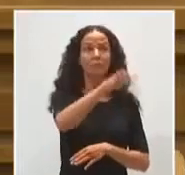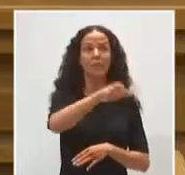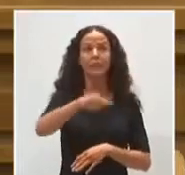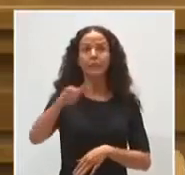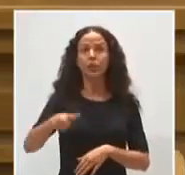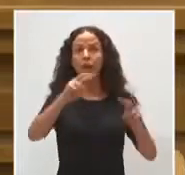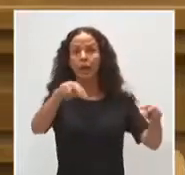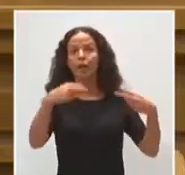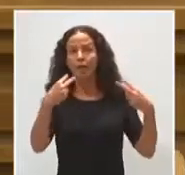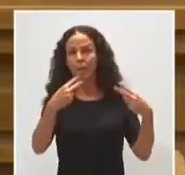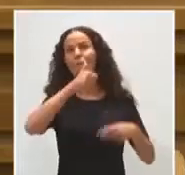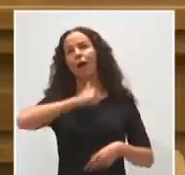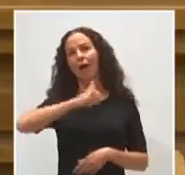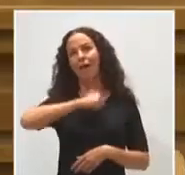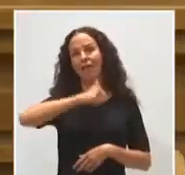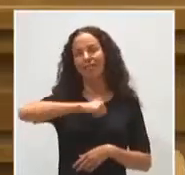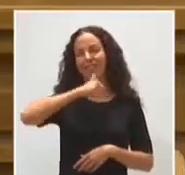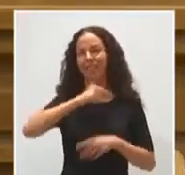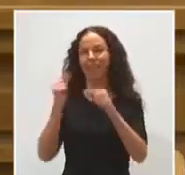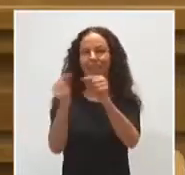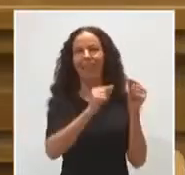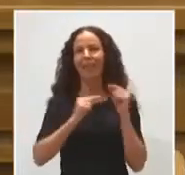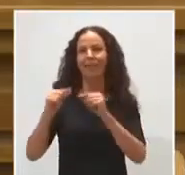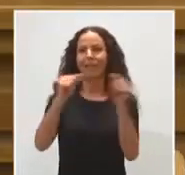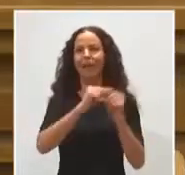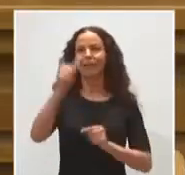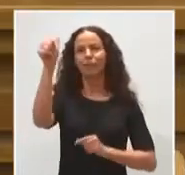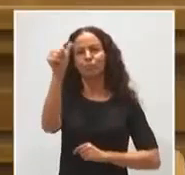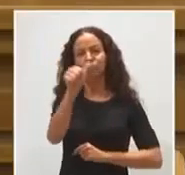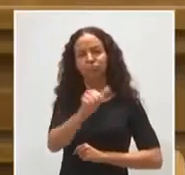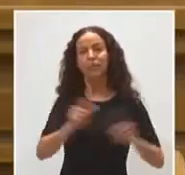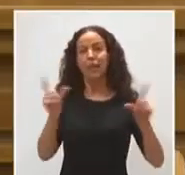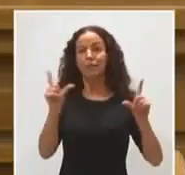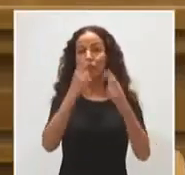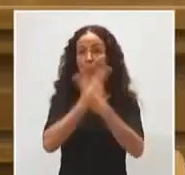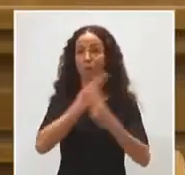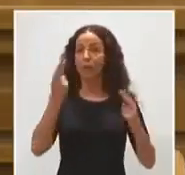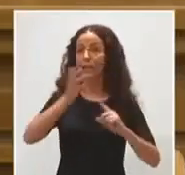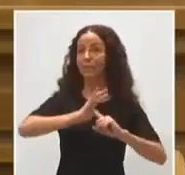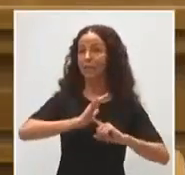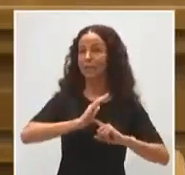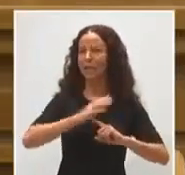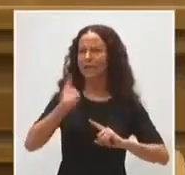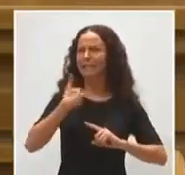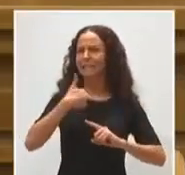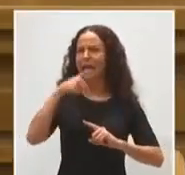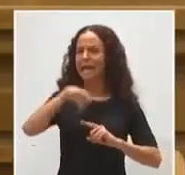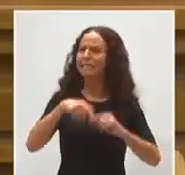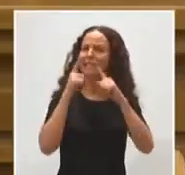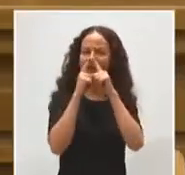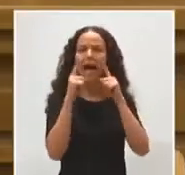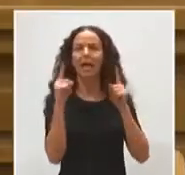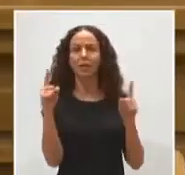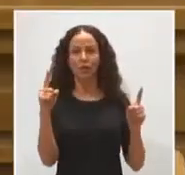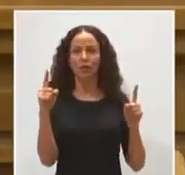tengan la paciencia de seguir el debate por la televisión pública de castilla-la mancha' que ha batido a lo largo de este año